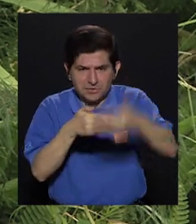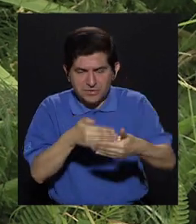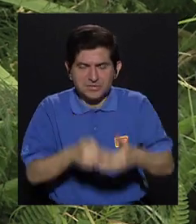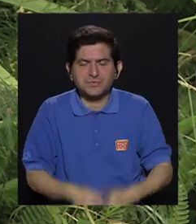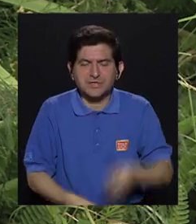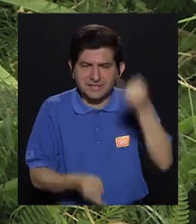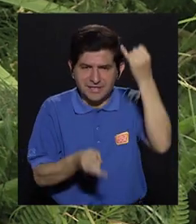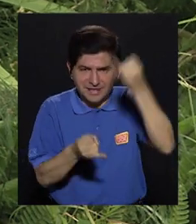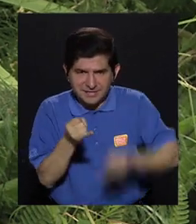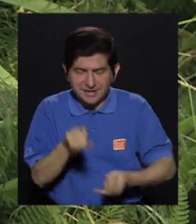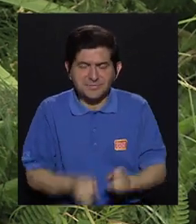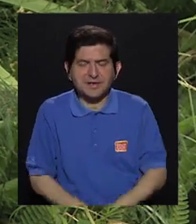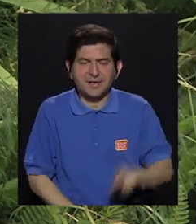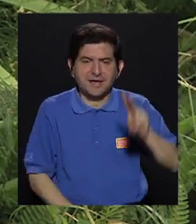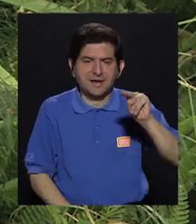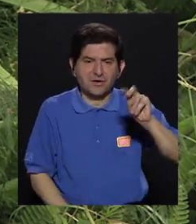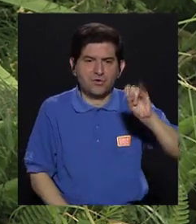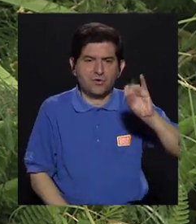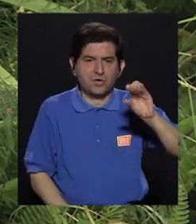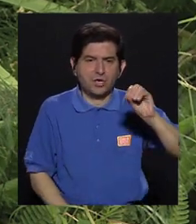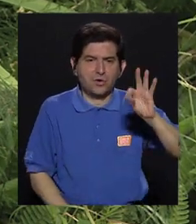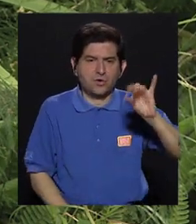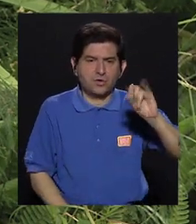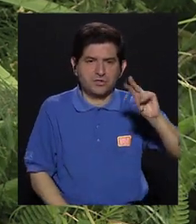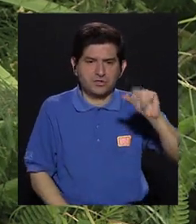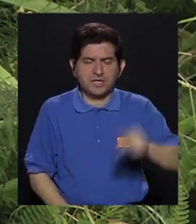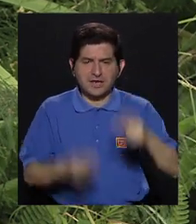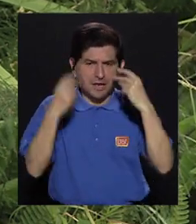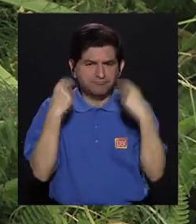de que se retira la nicotina súbitamente.